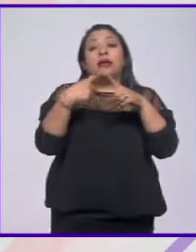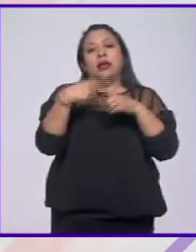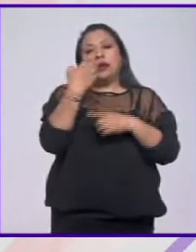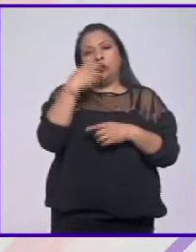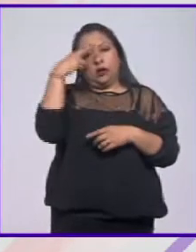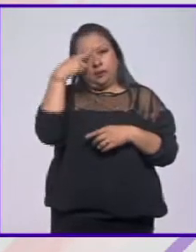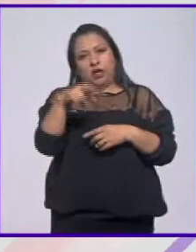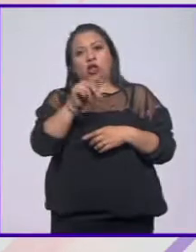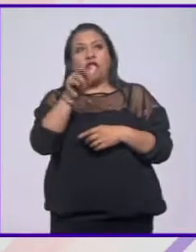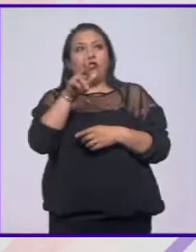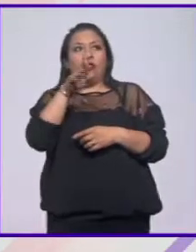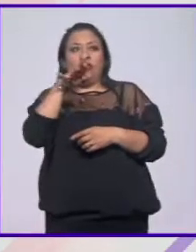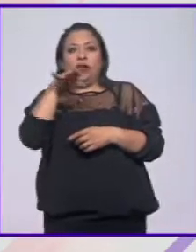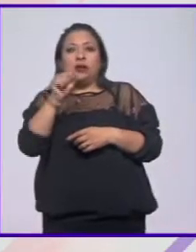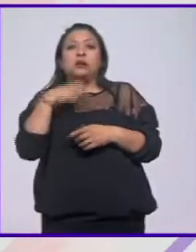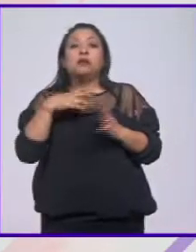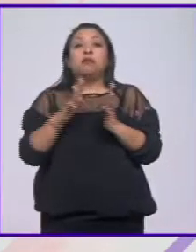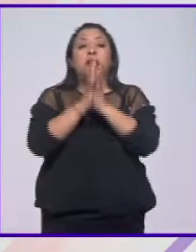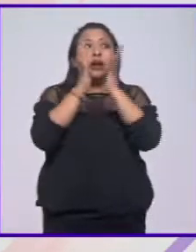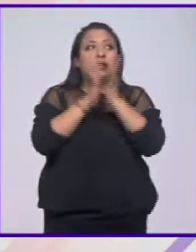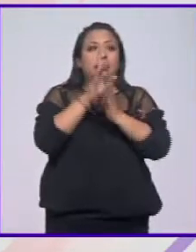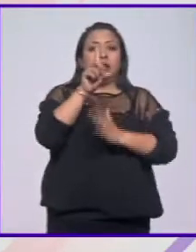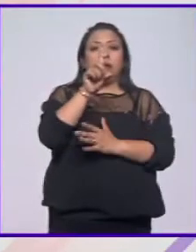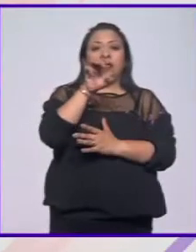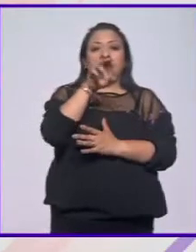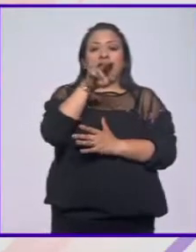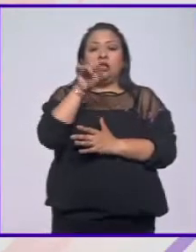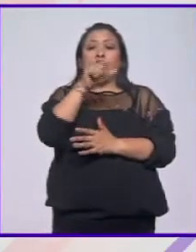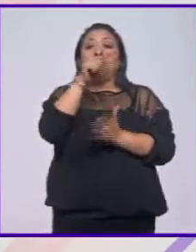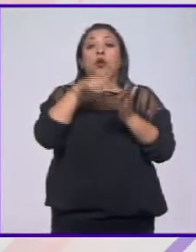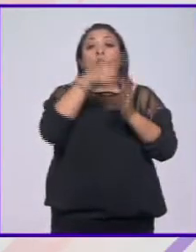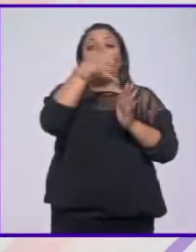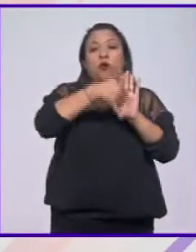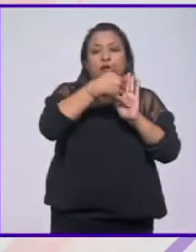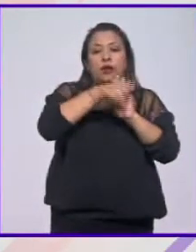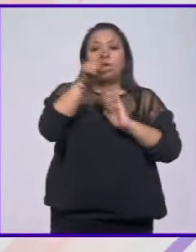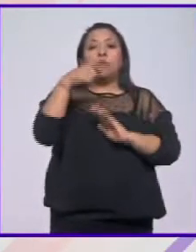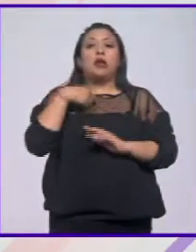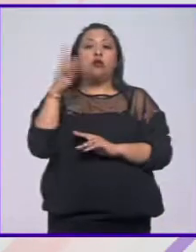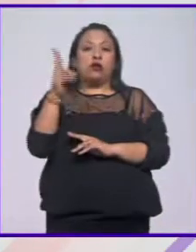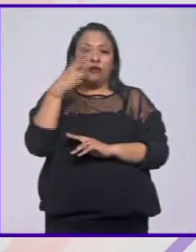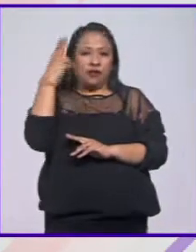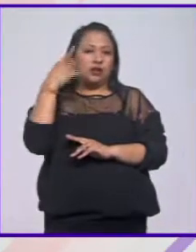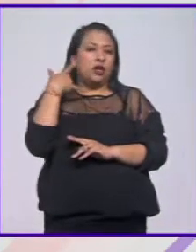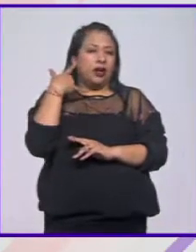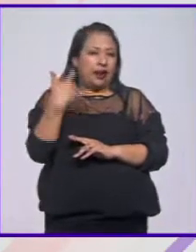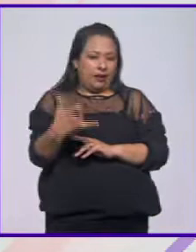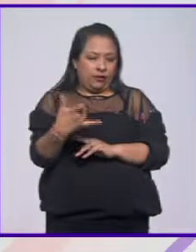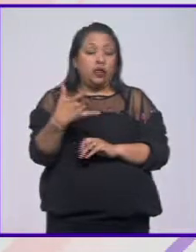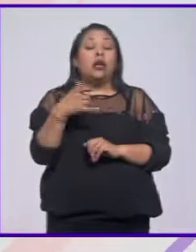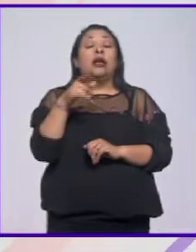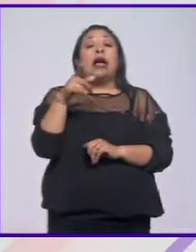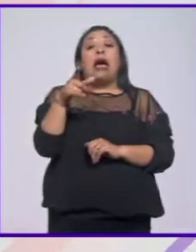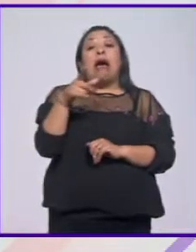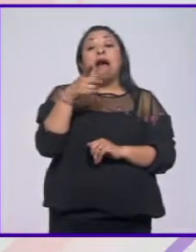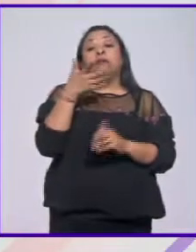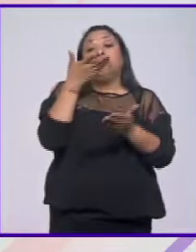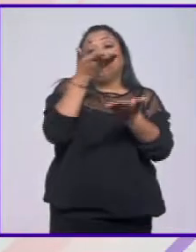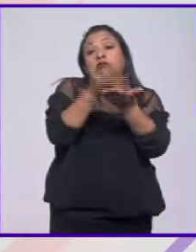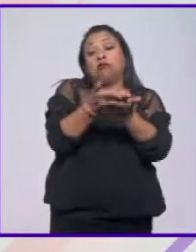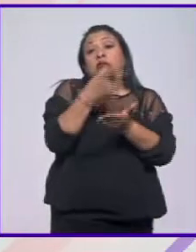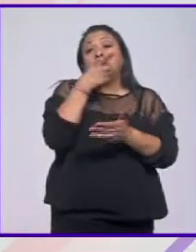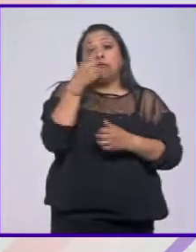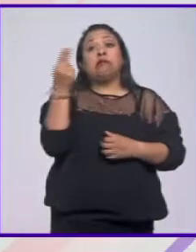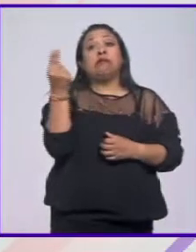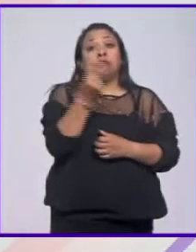Acción, con la participación de The New School de Nueva York y la University of California, Davis, planteó la